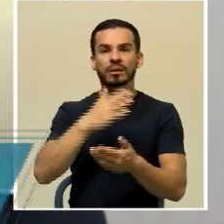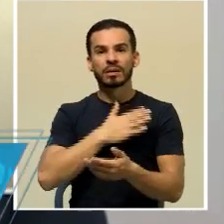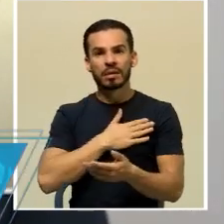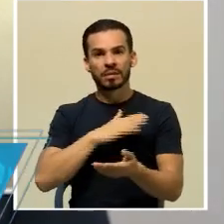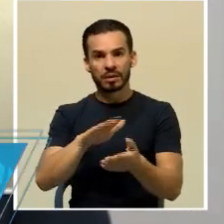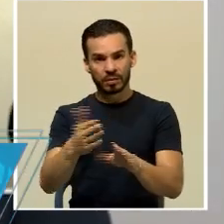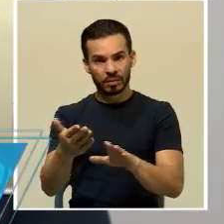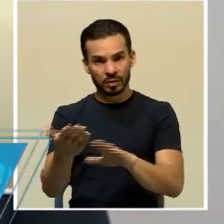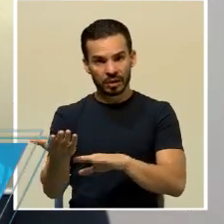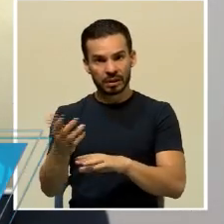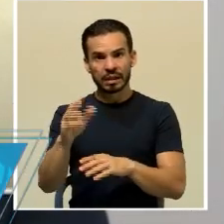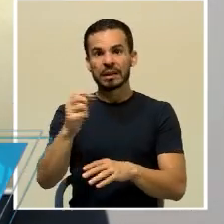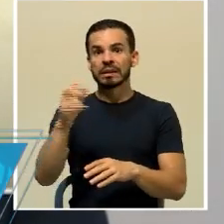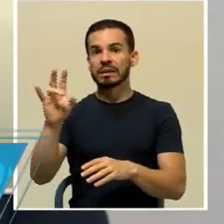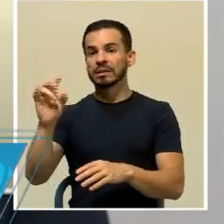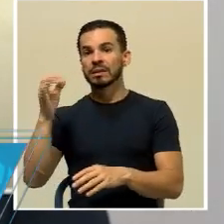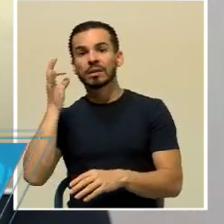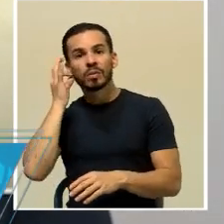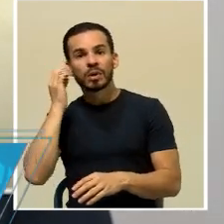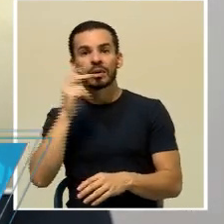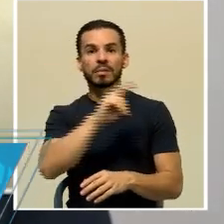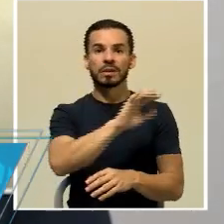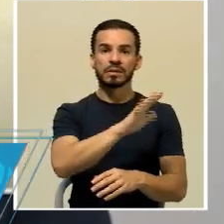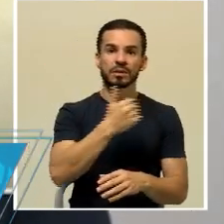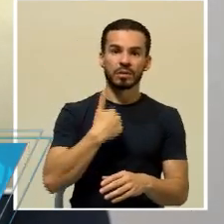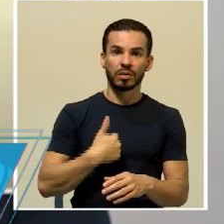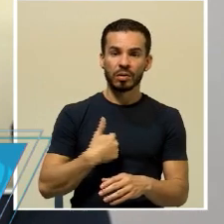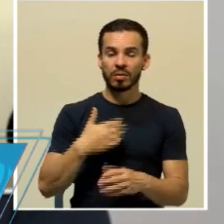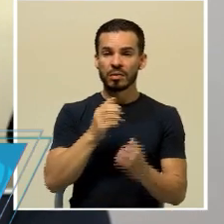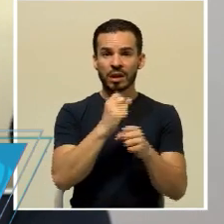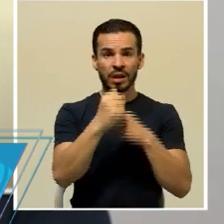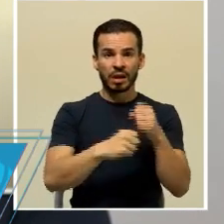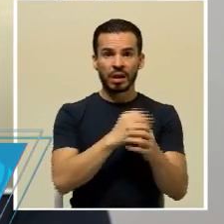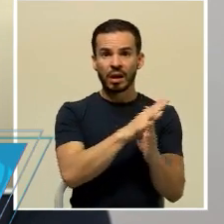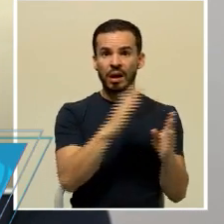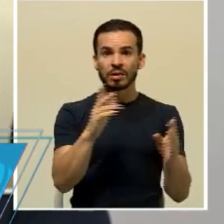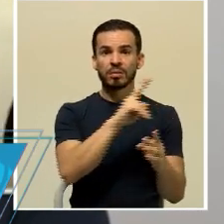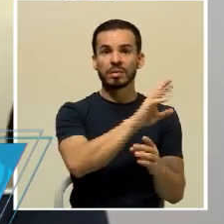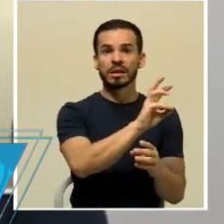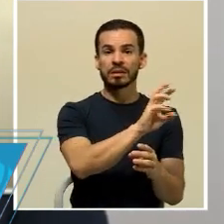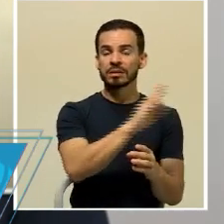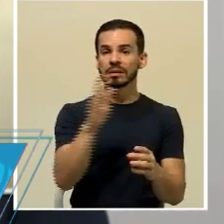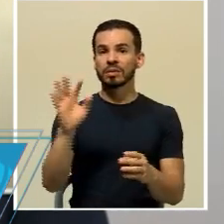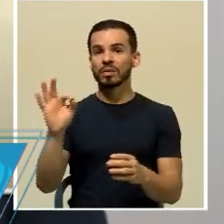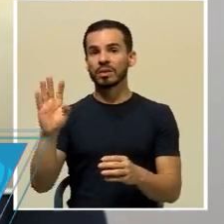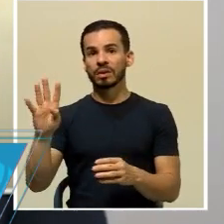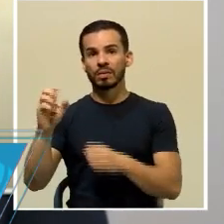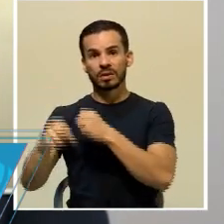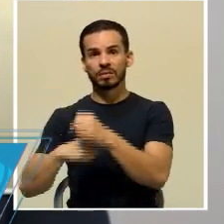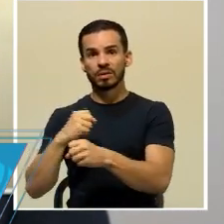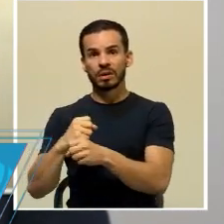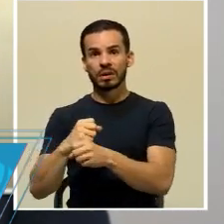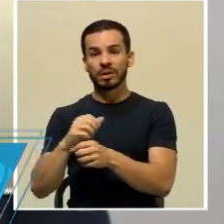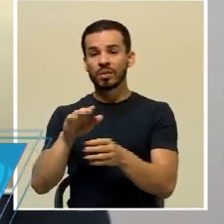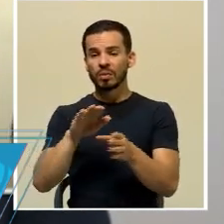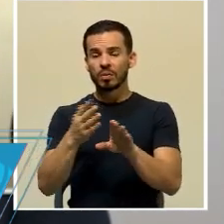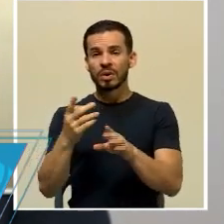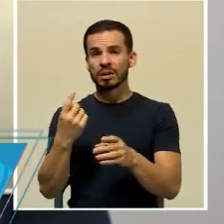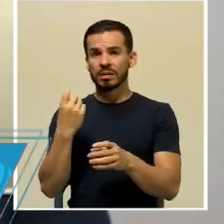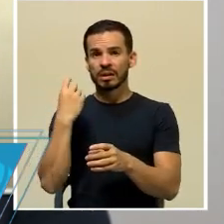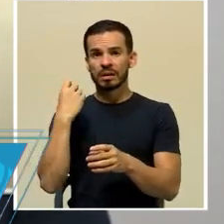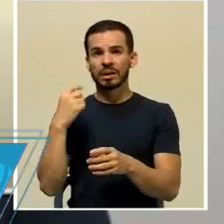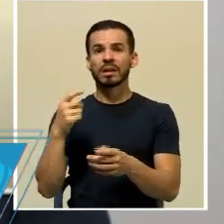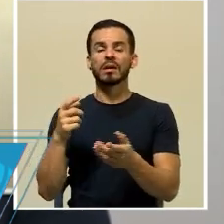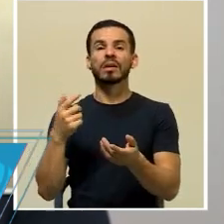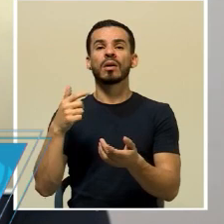lamentables fallecimientos, 17 mujeres y 25 hombres, con un rango de edad de 26 a 94 años. Los decesos más recientes